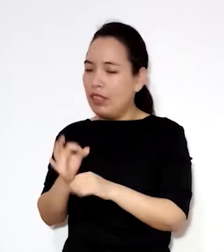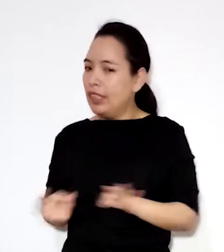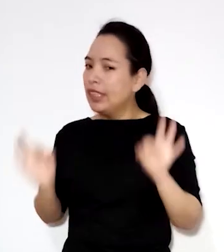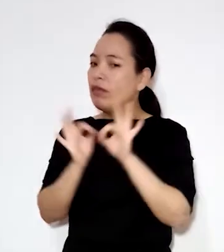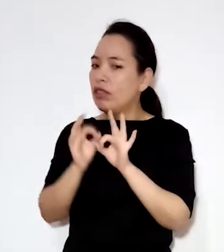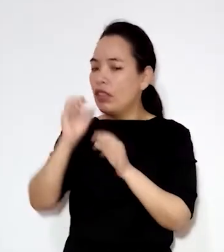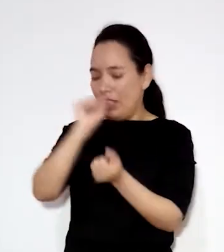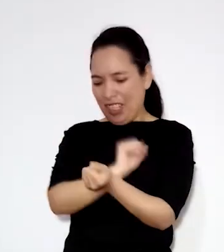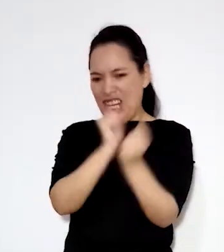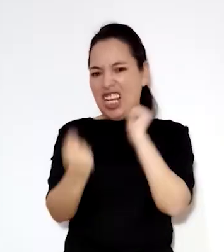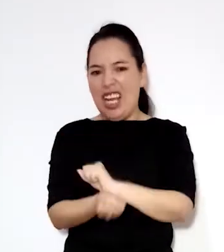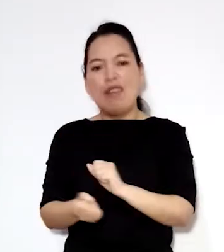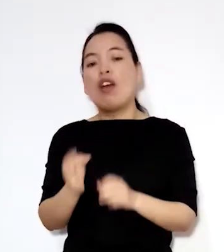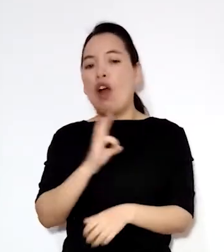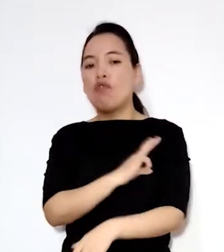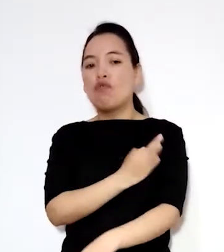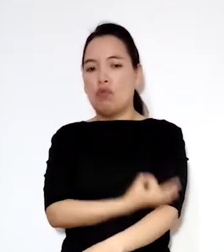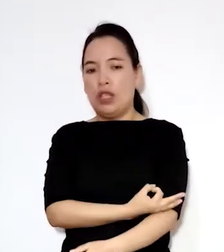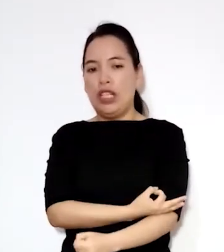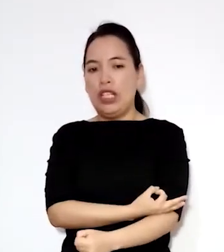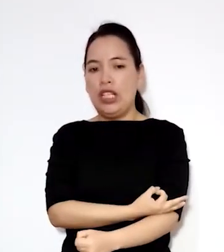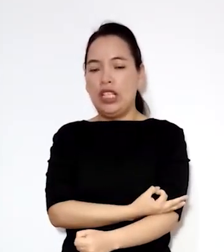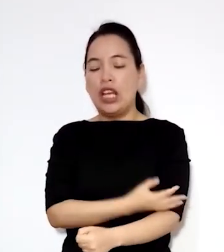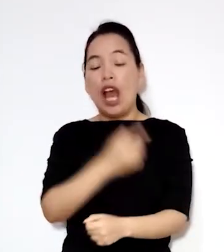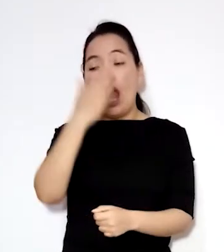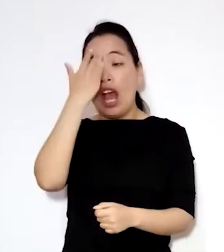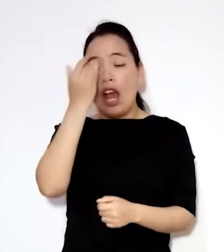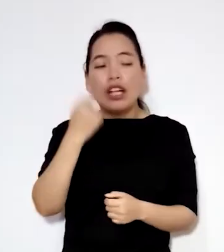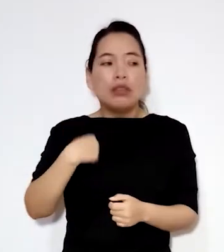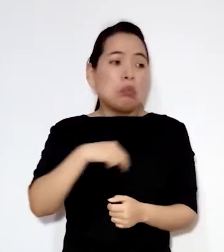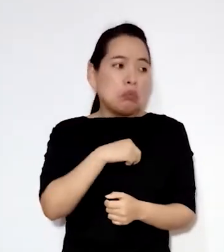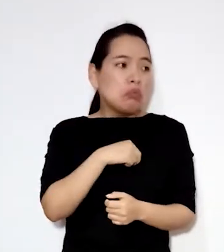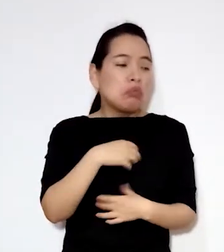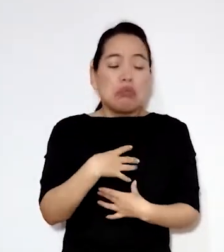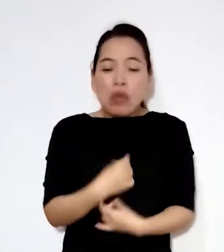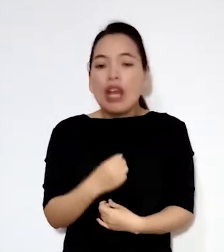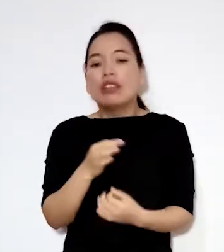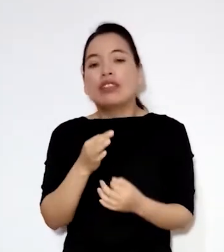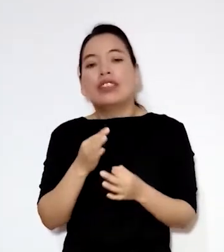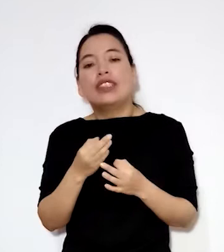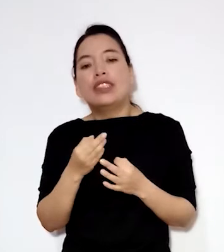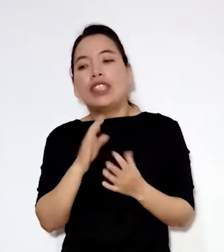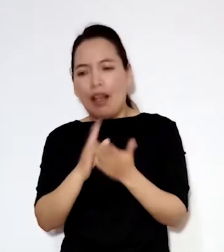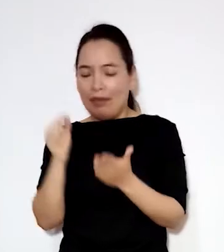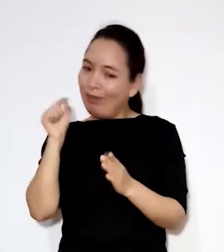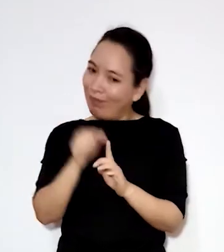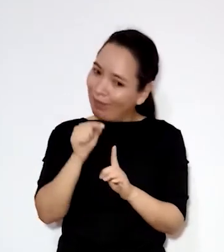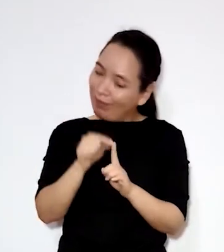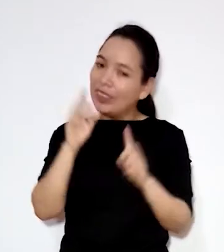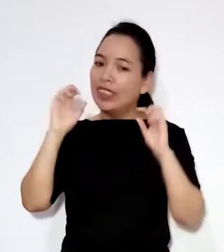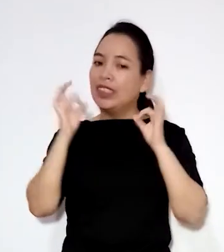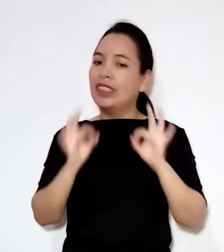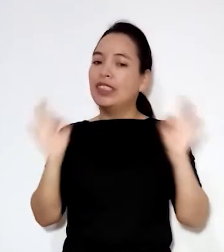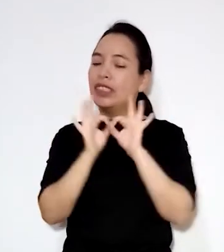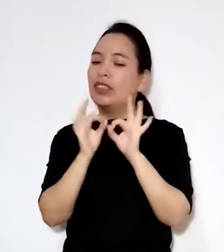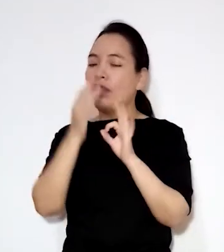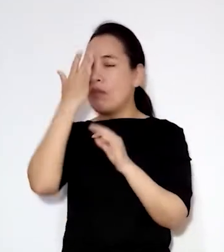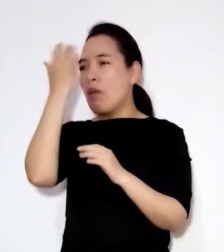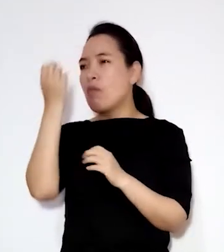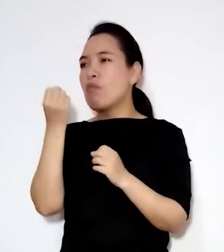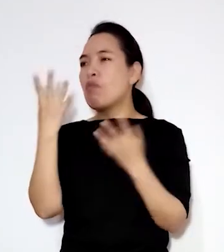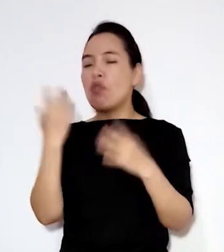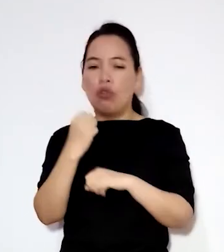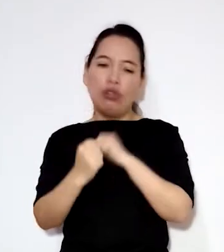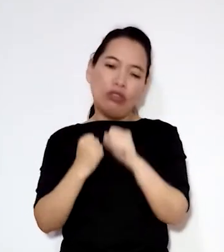cómo nos podemos apoyar en eso? Y yo creo que eso es fundamental empezar por ahí, porque el llamado de la Convención es un llamado que yo